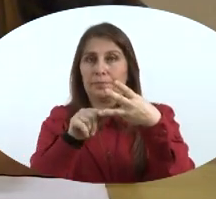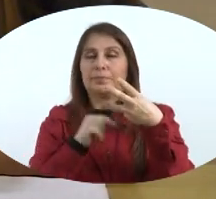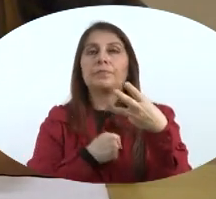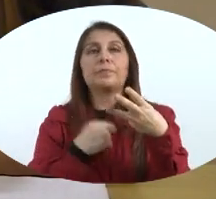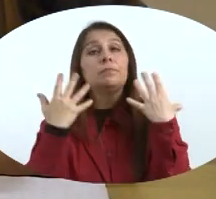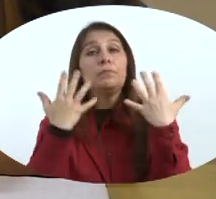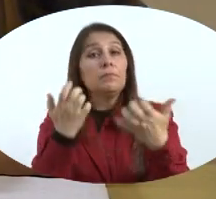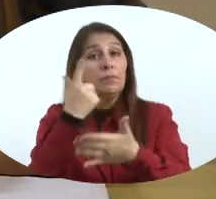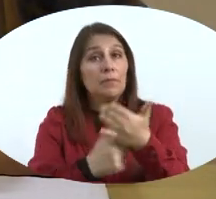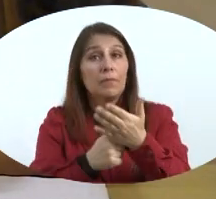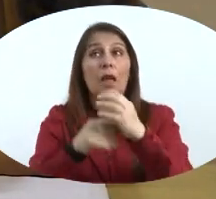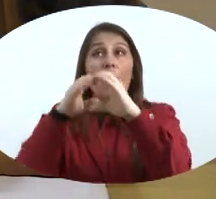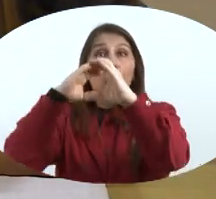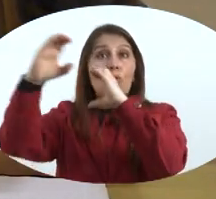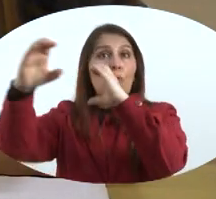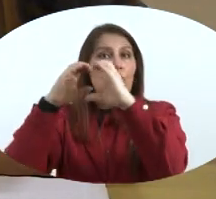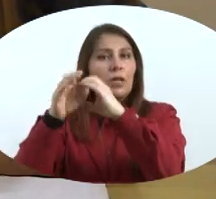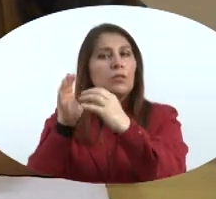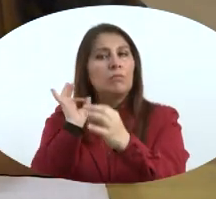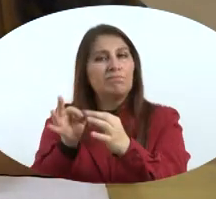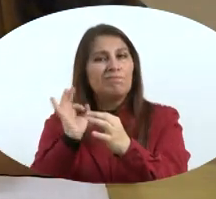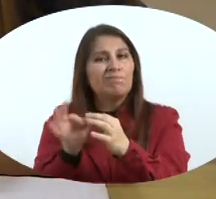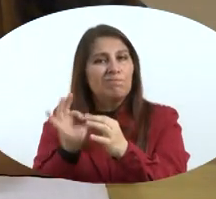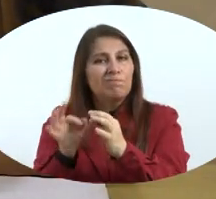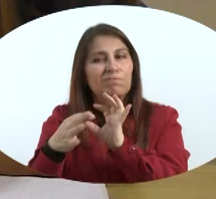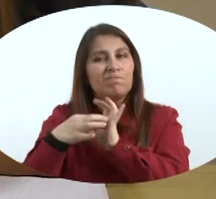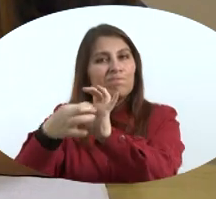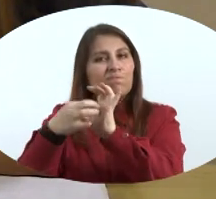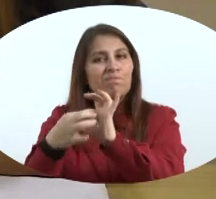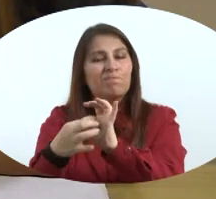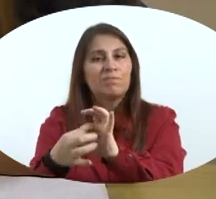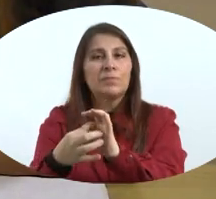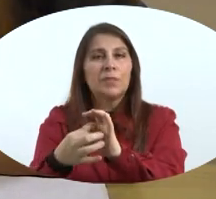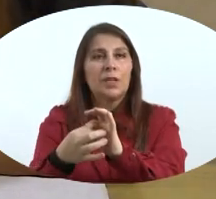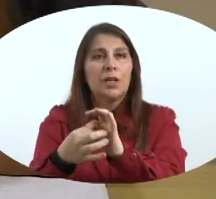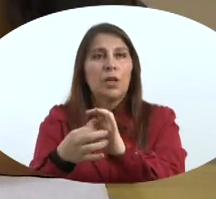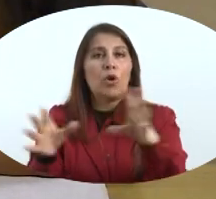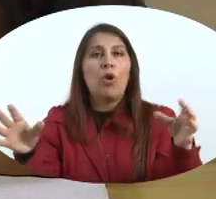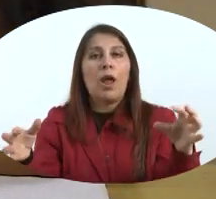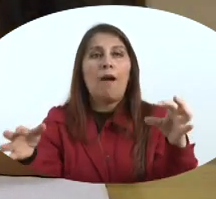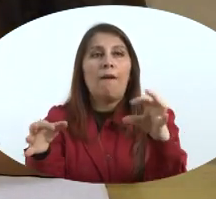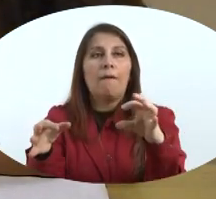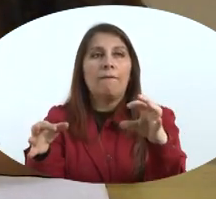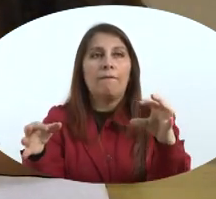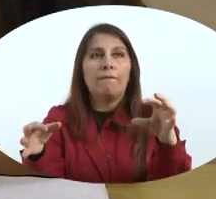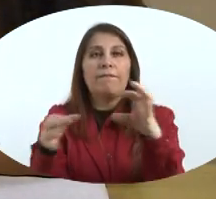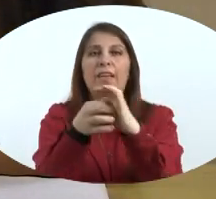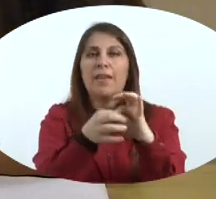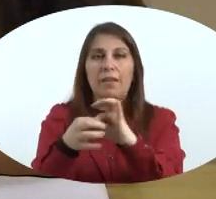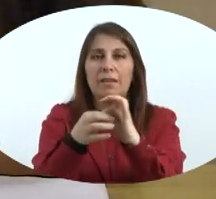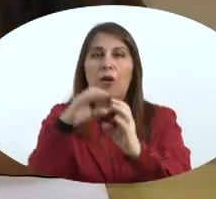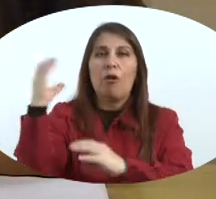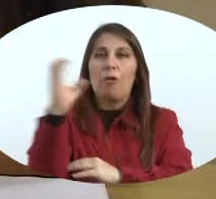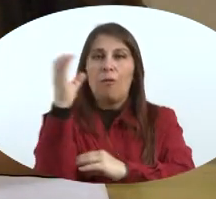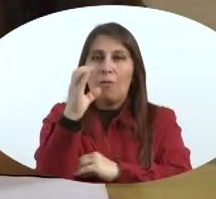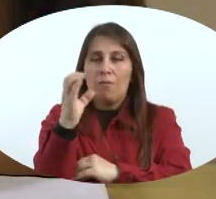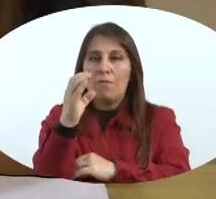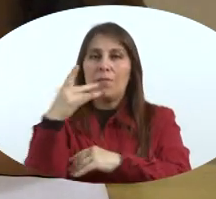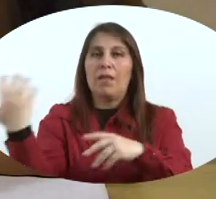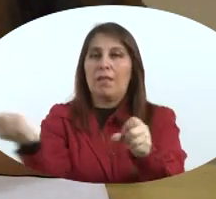establezca una comunicación continua con la federación colombiana de trabajadores de la educación es importante